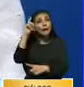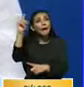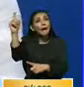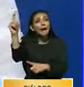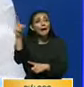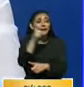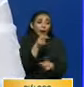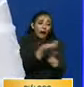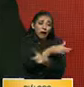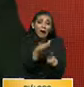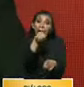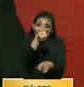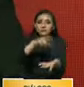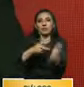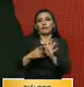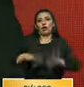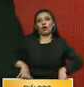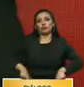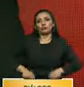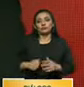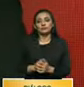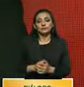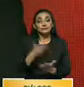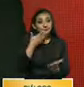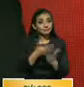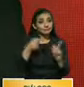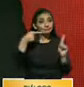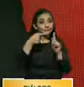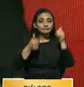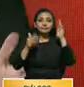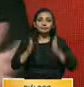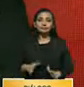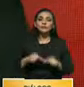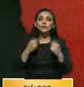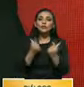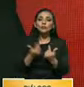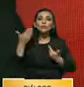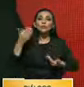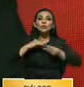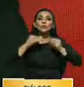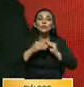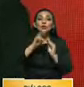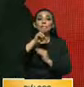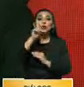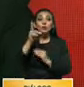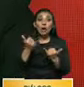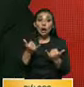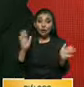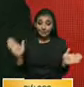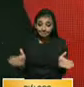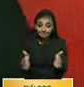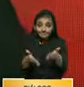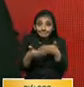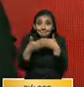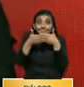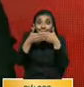engañarte. Muchas gracias al doctor Iván Espinel, candidato de Fuerza Compromiso Social. Cerramos esta ronda, esta primera